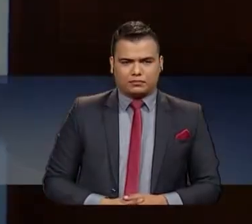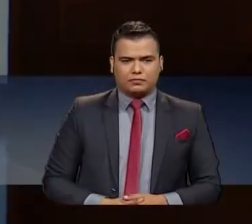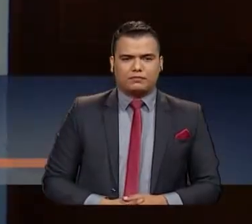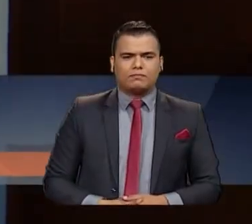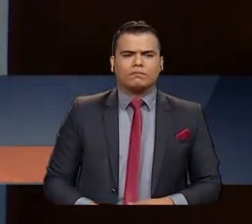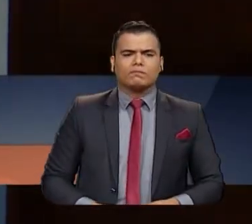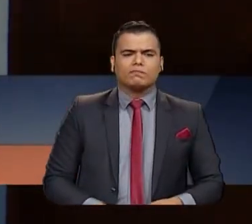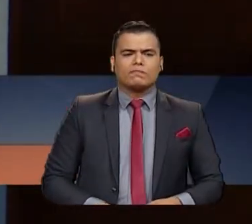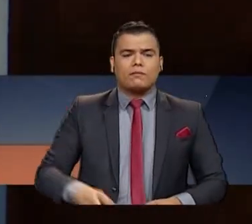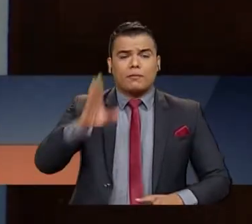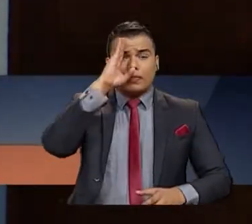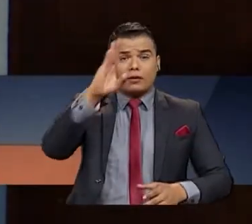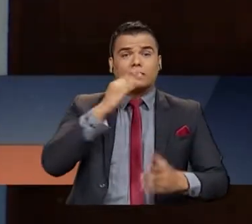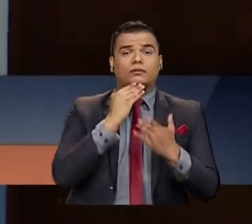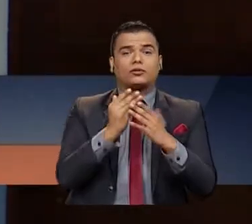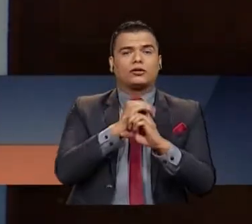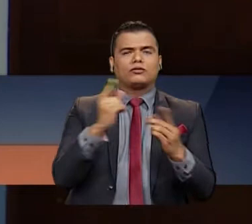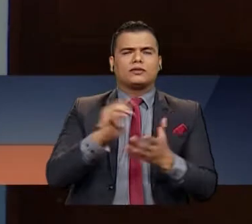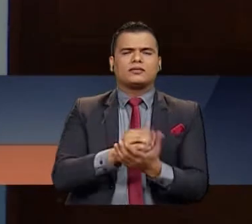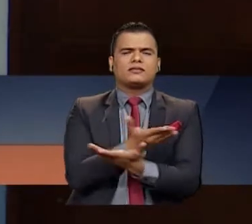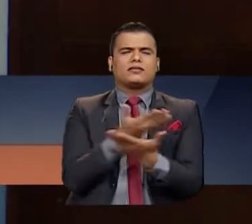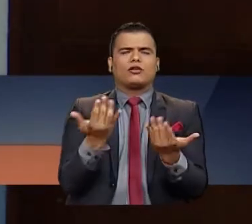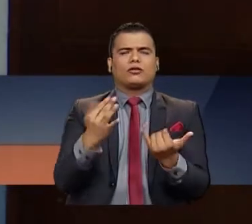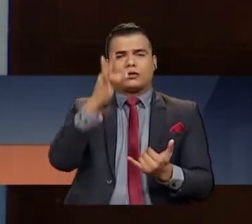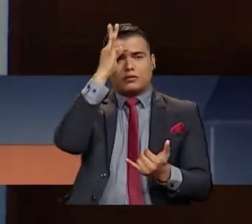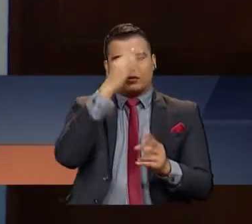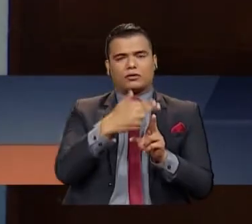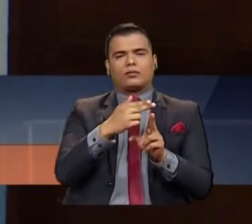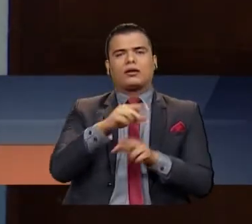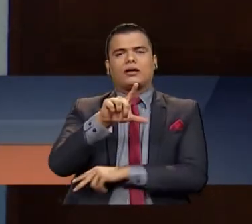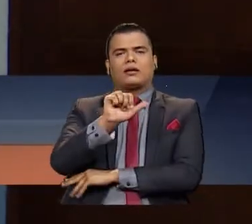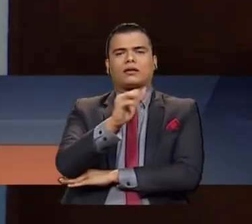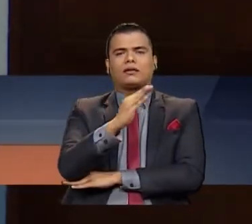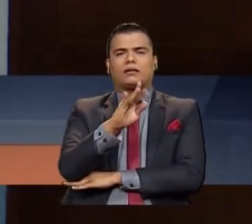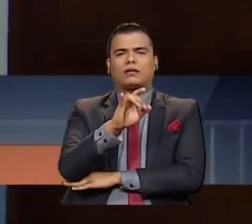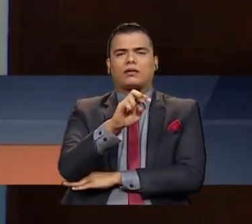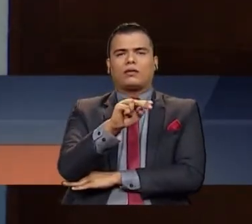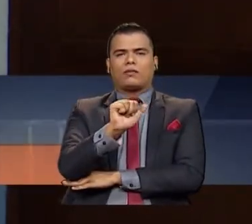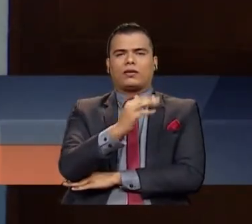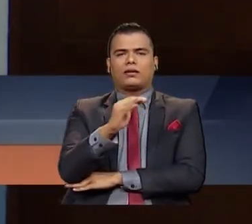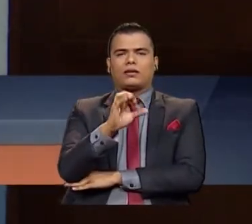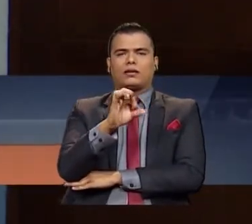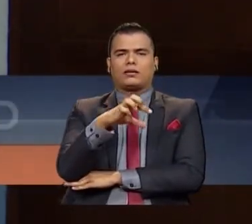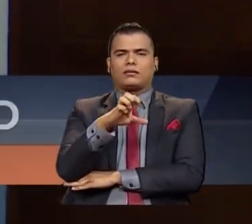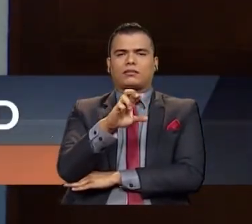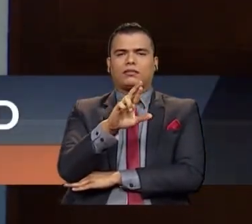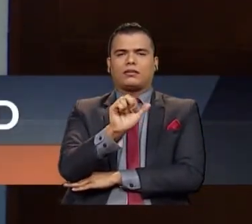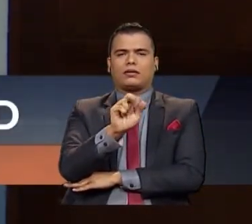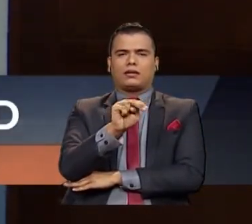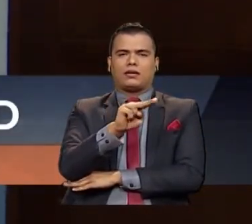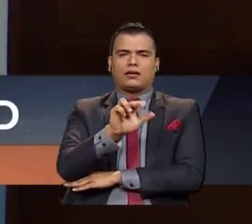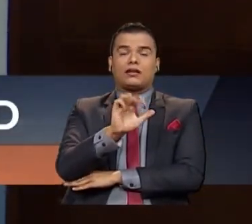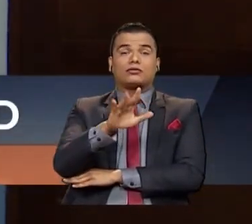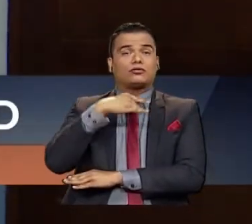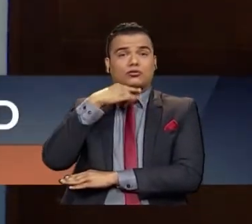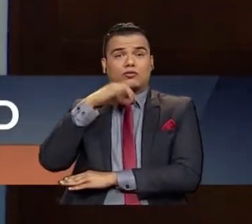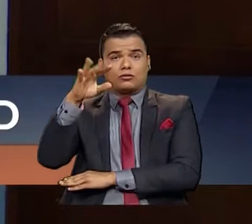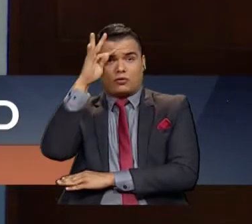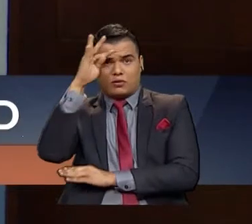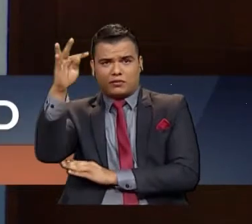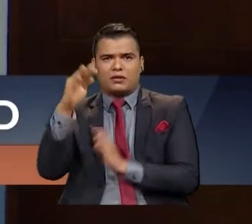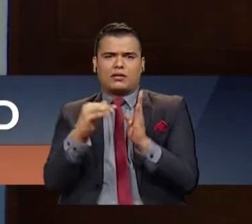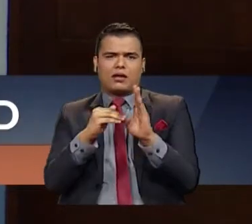Hola, muy buenas noches. Esta vez los saludo desde el Hospital La Buena Esperanza del municipio de Yumbo, que a pesar de ser un hospital de